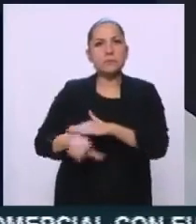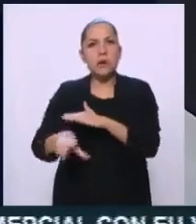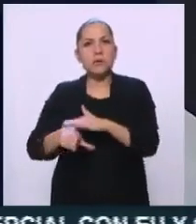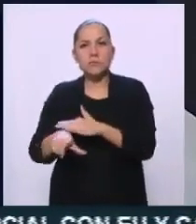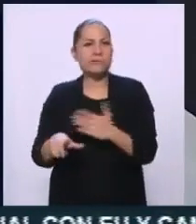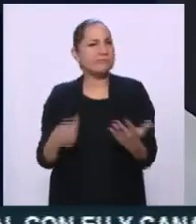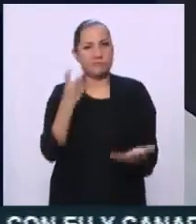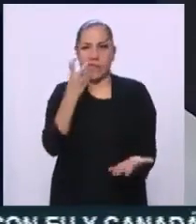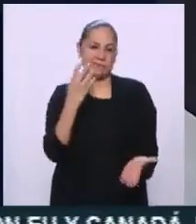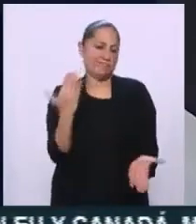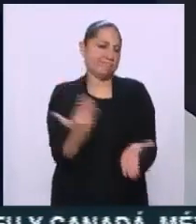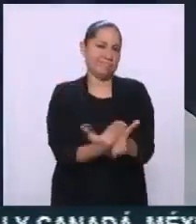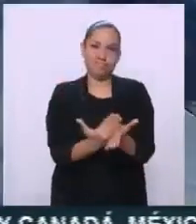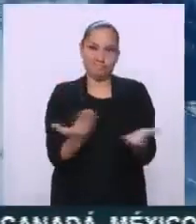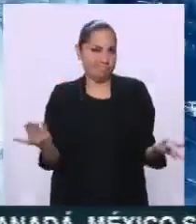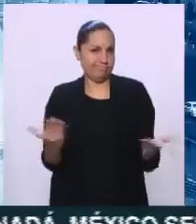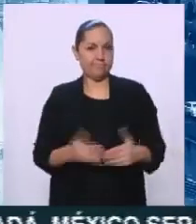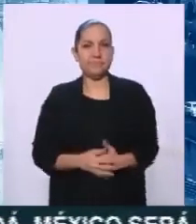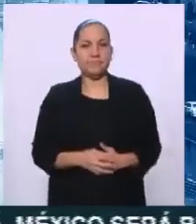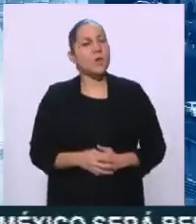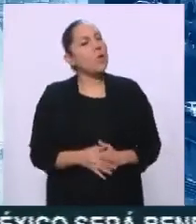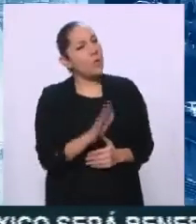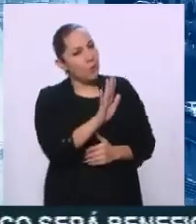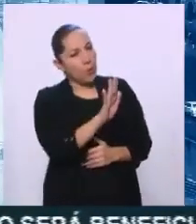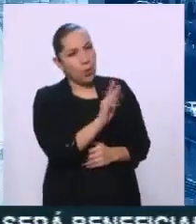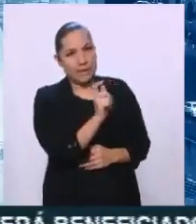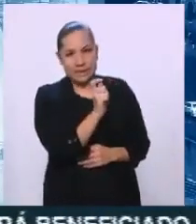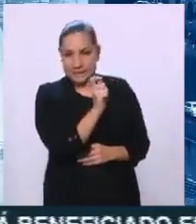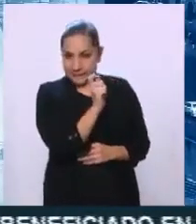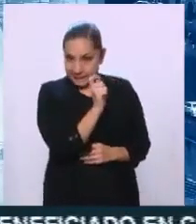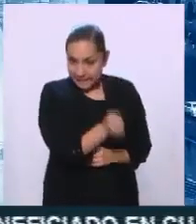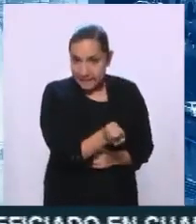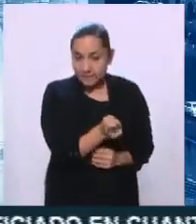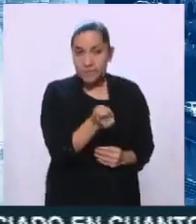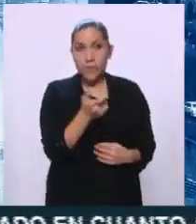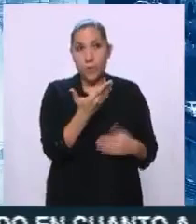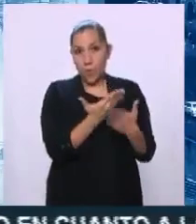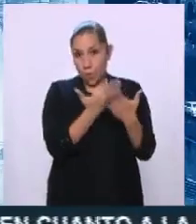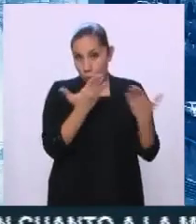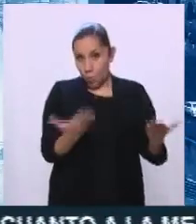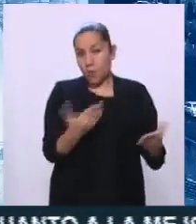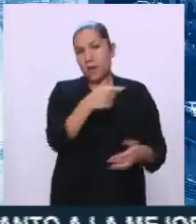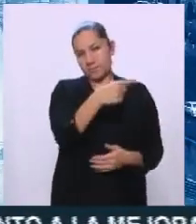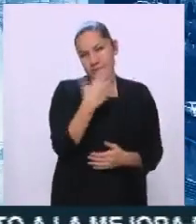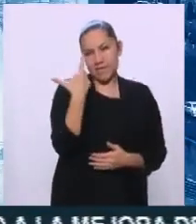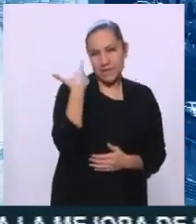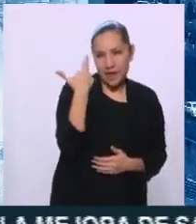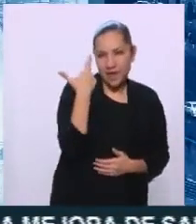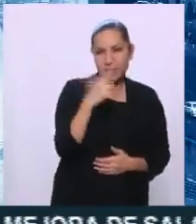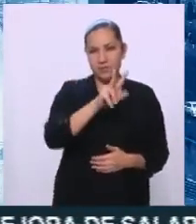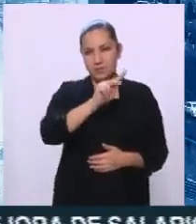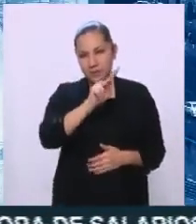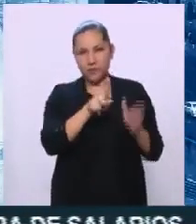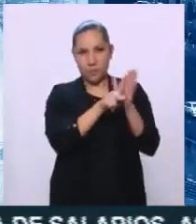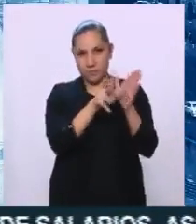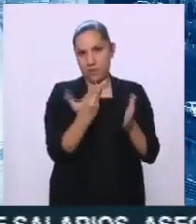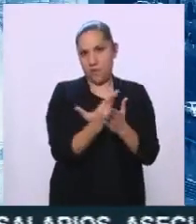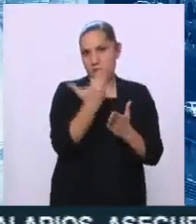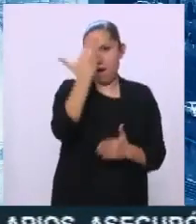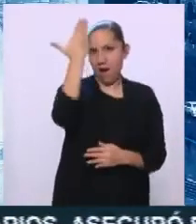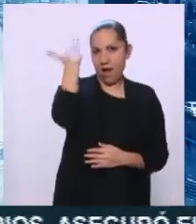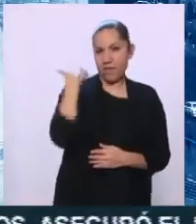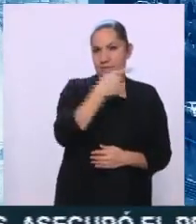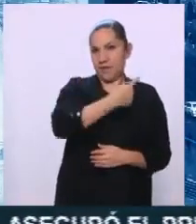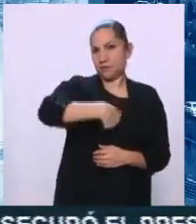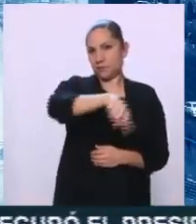entonces, hablando de esto, ¿tú dirías que los medios de comunicación, tal y como los conocíamos, con el poder que tenían, se están